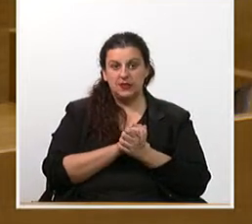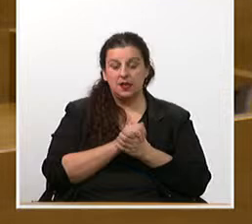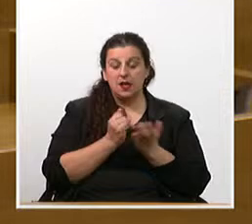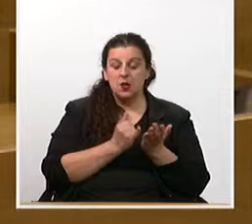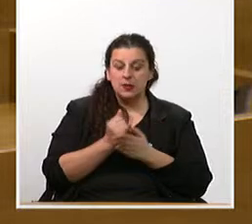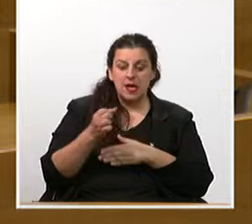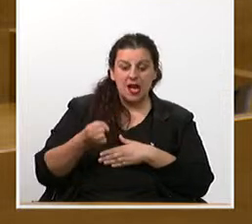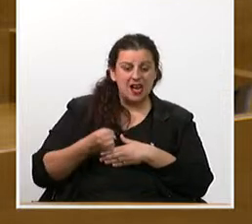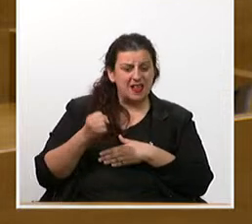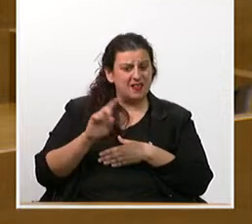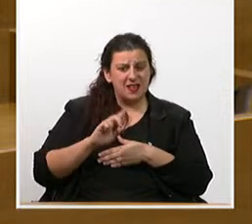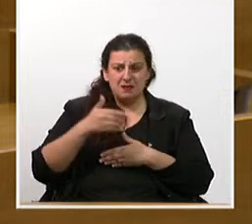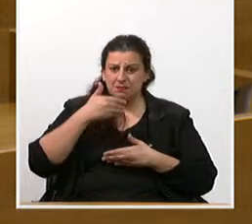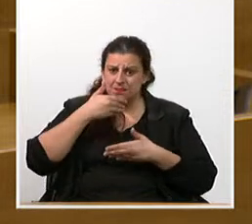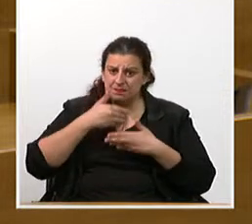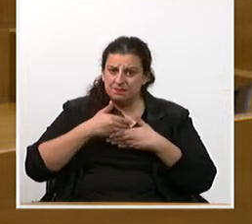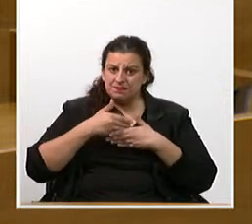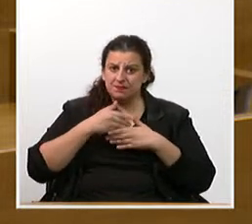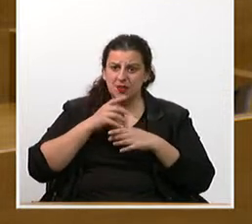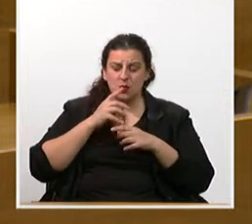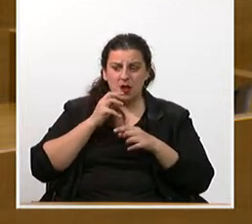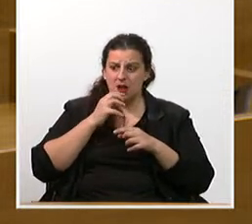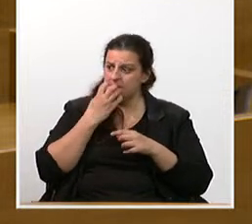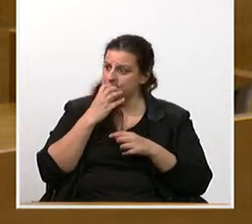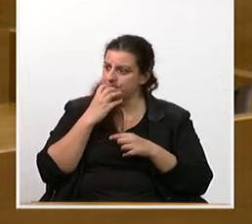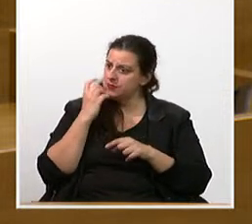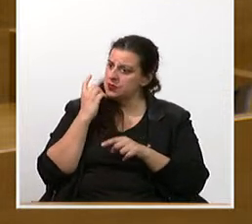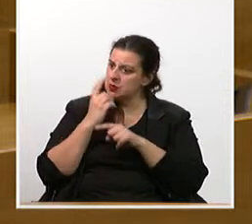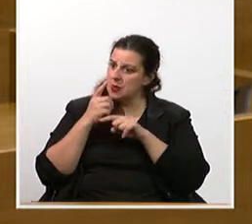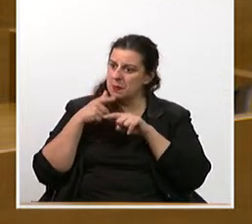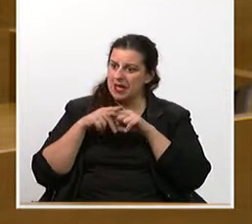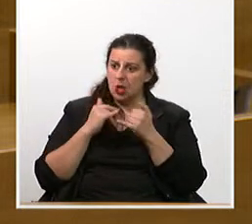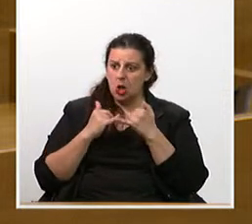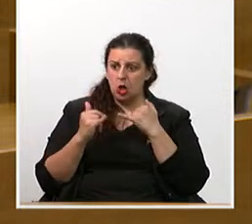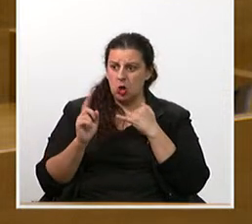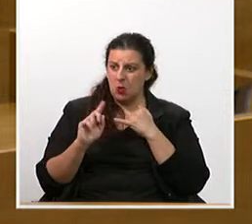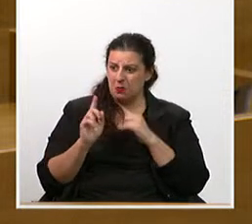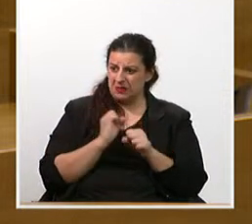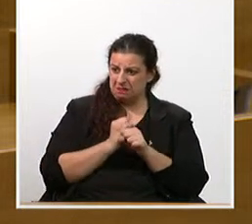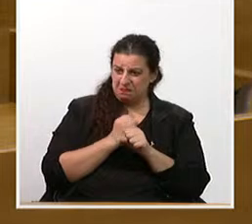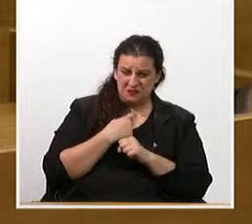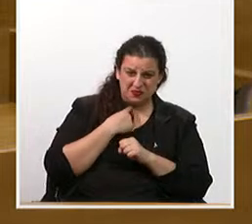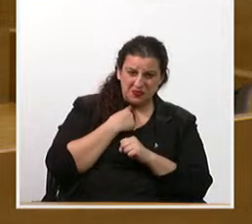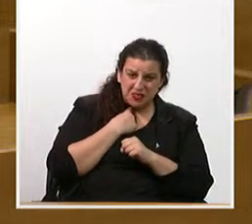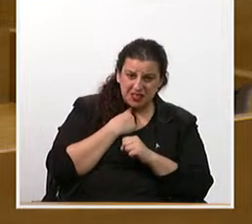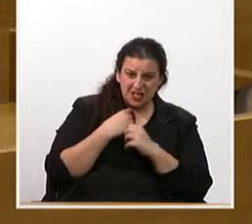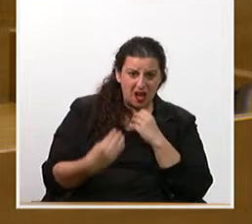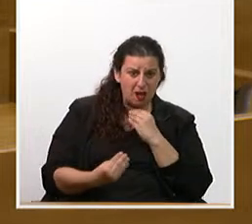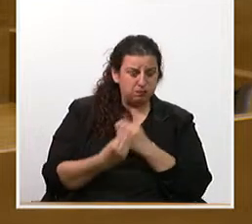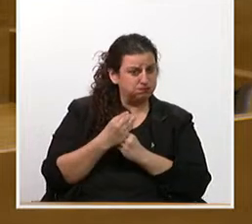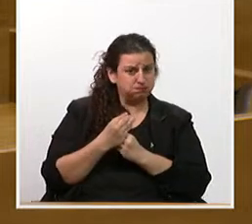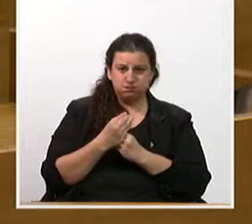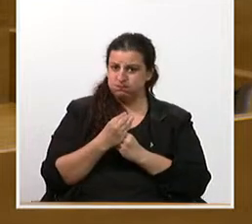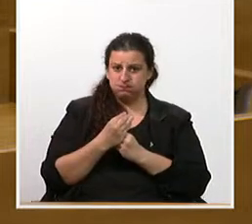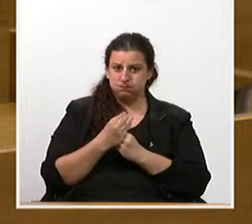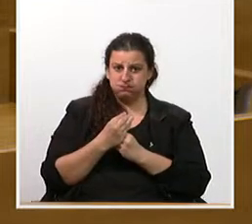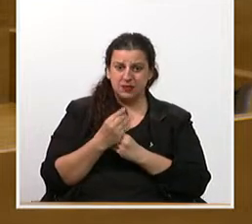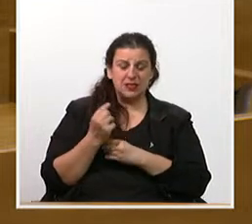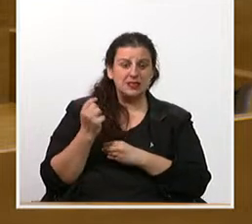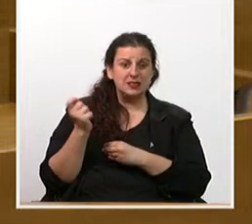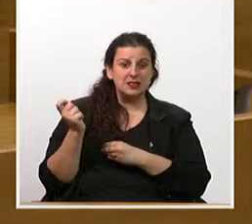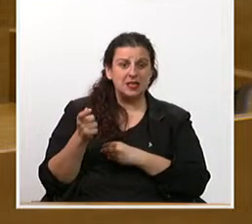que claman contra unos mecanismos que no compensan realmente las pérdidas que sufren y que les suponen en muchas